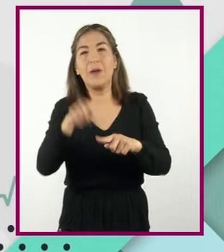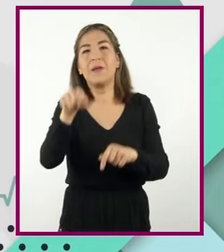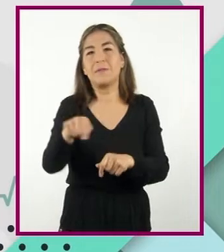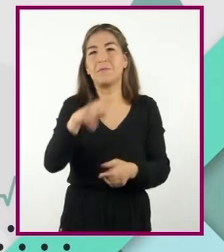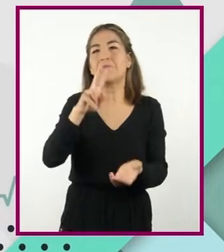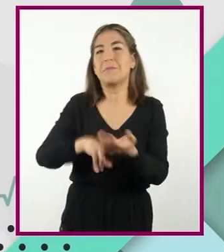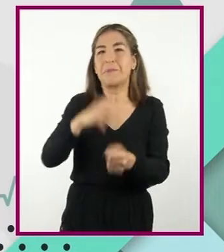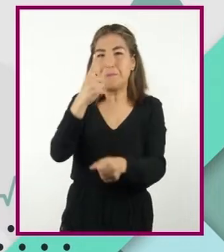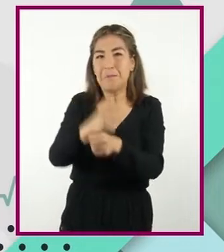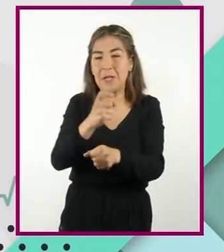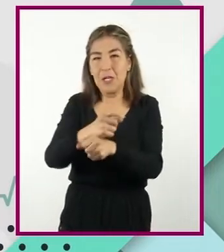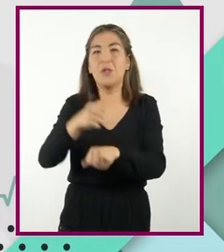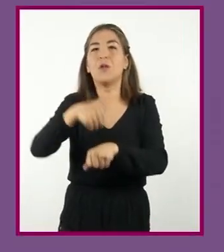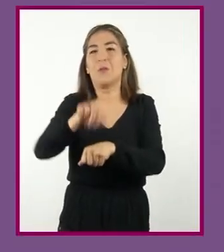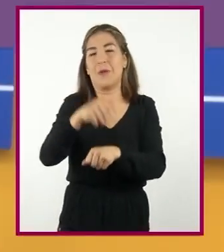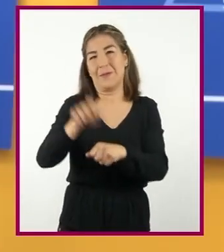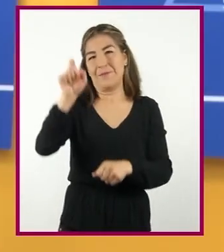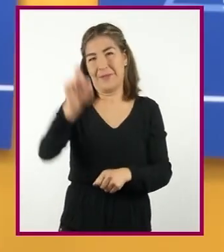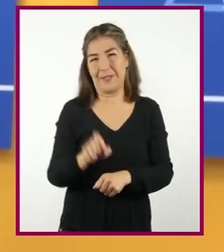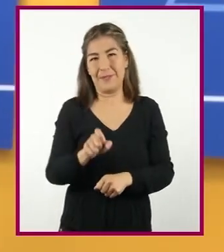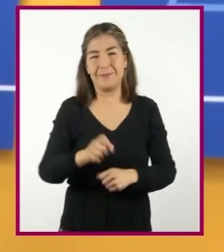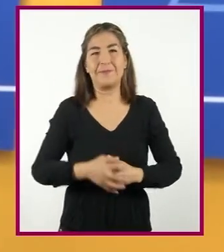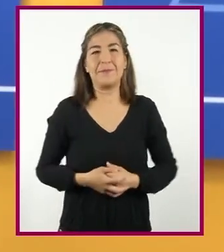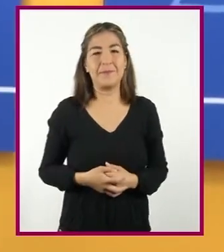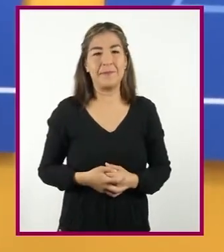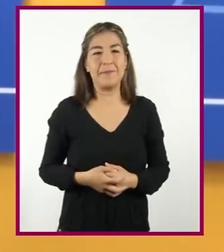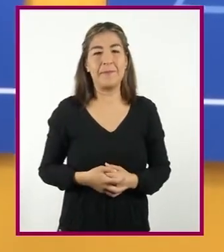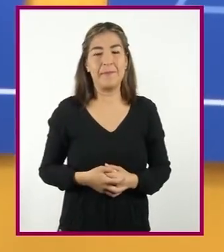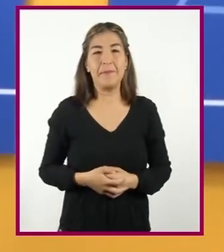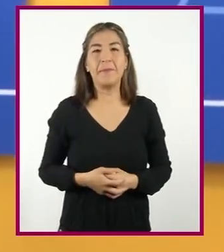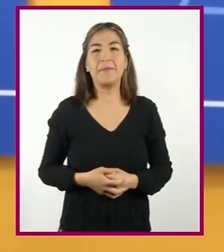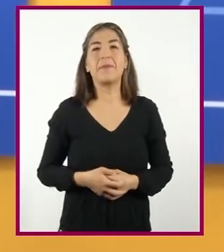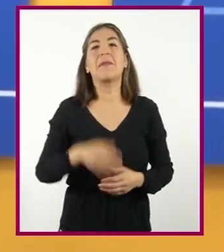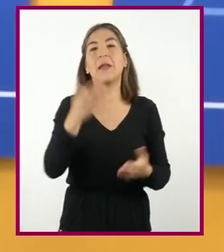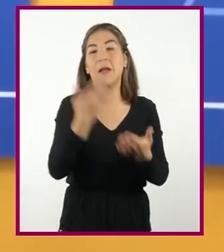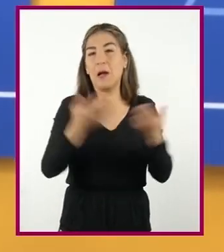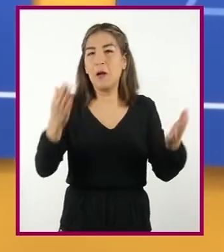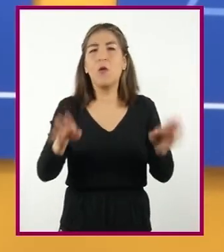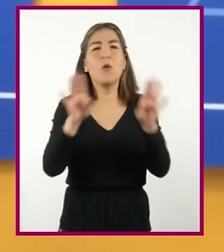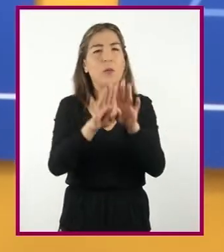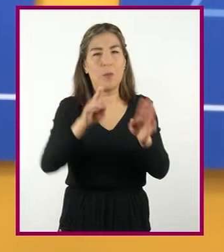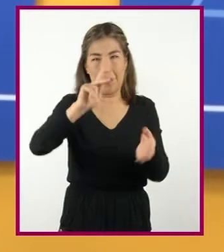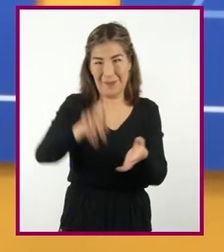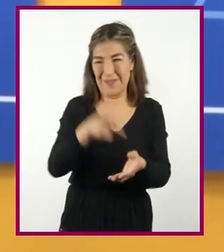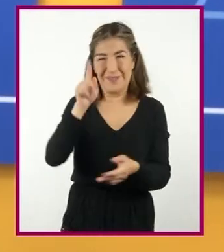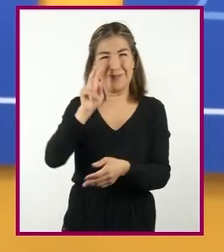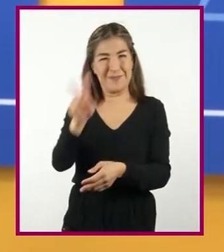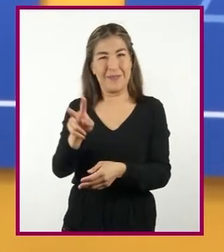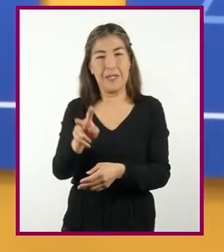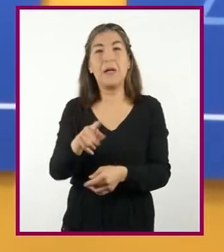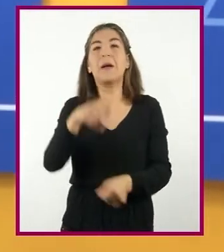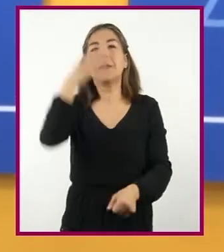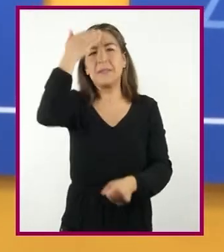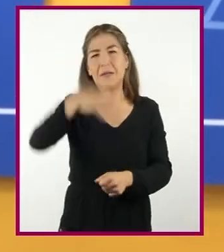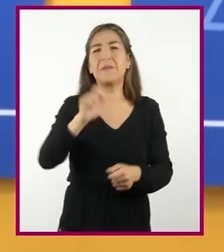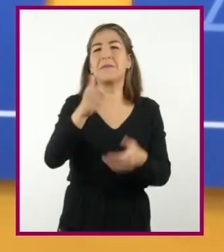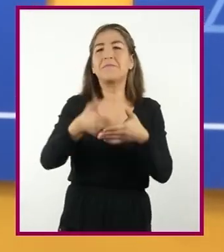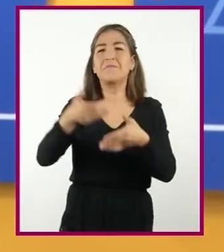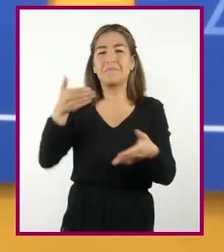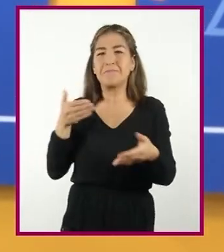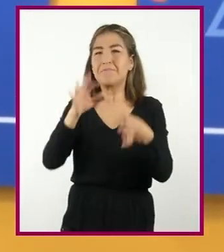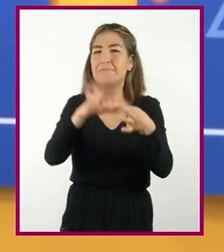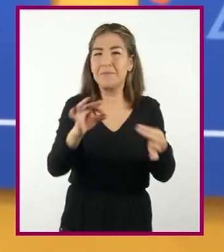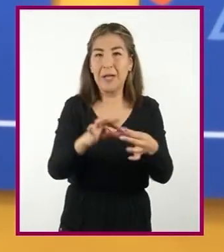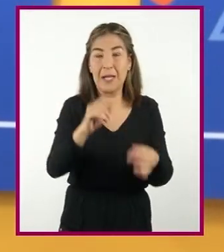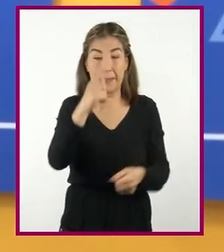primera magnitud, X. Ahora, retomando el planteamiento, sabemos que la primera razón indica la